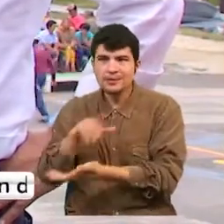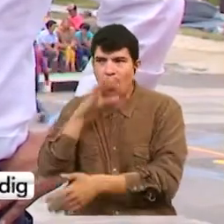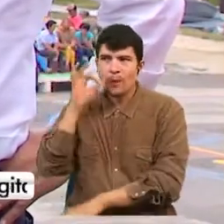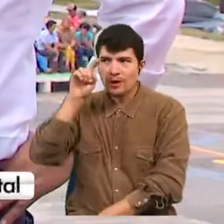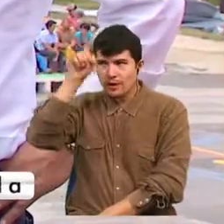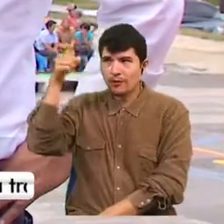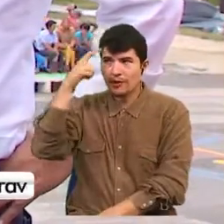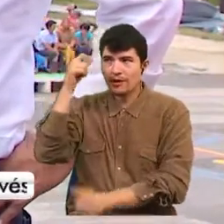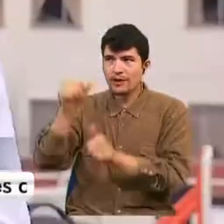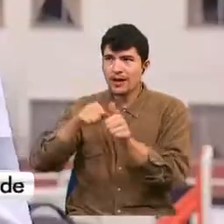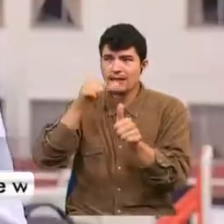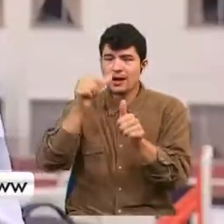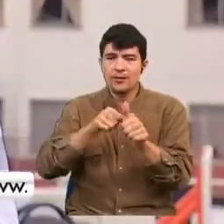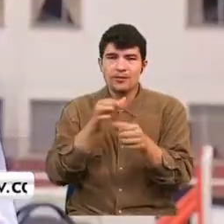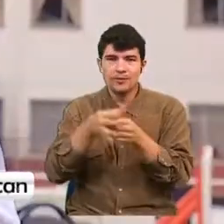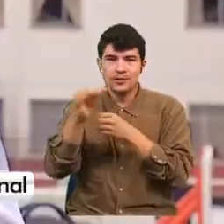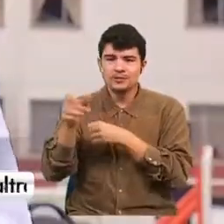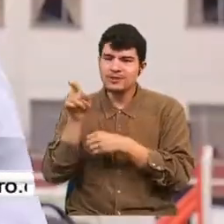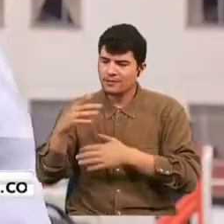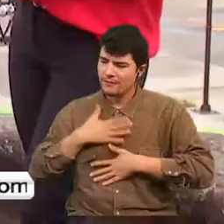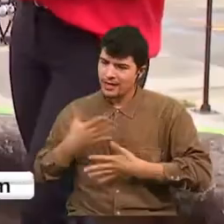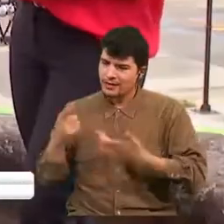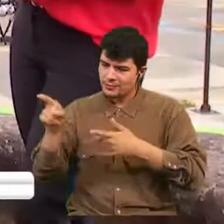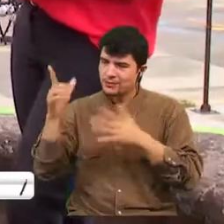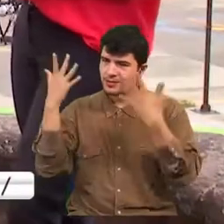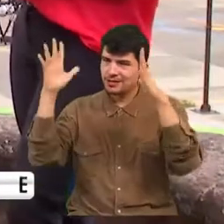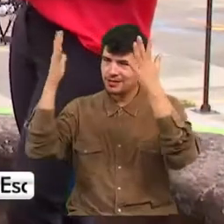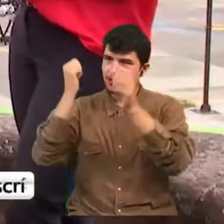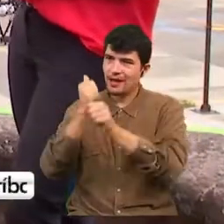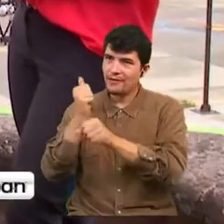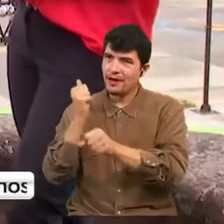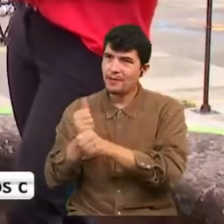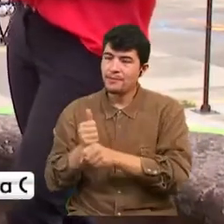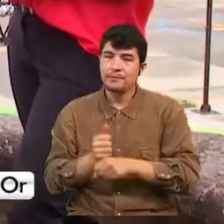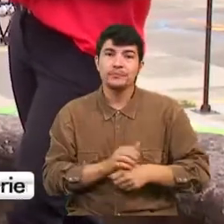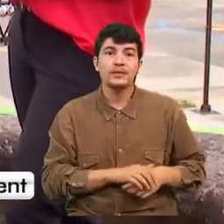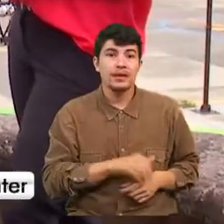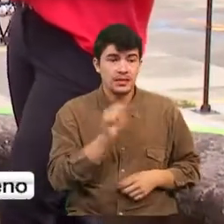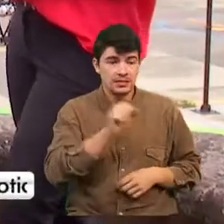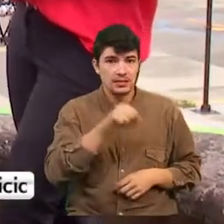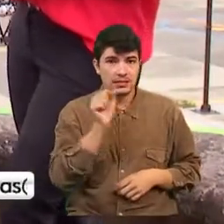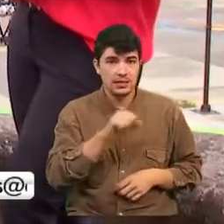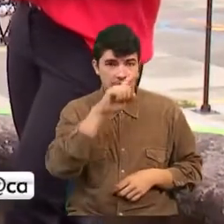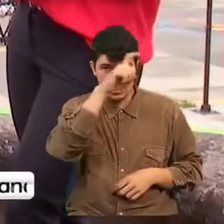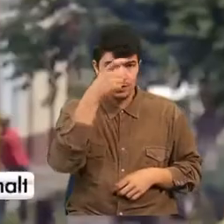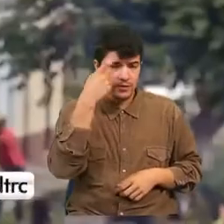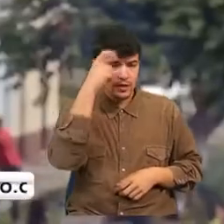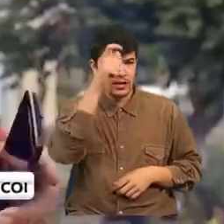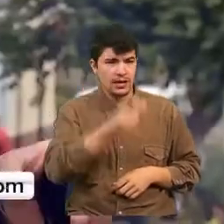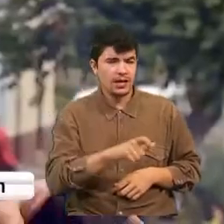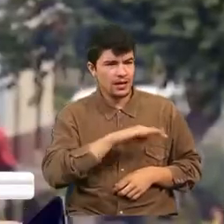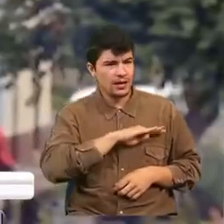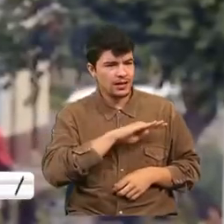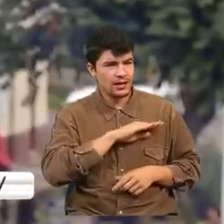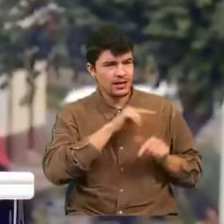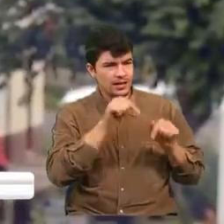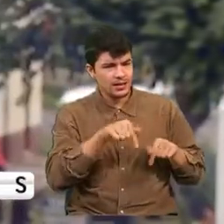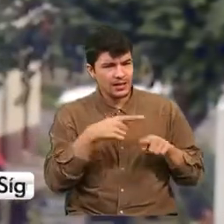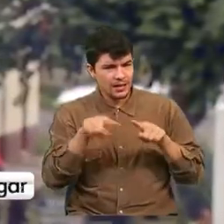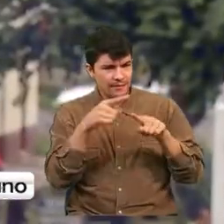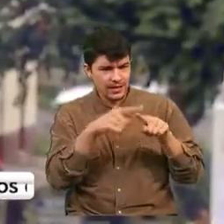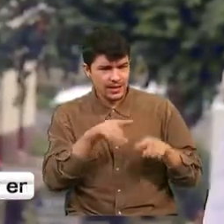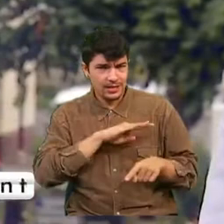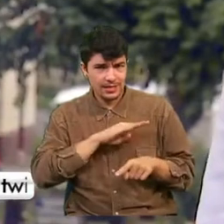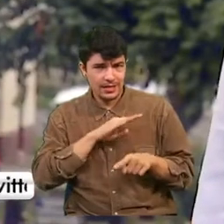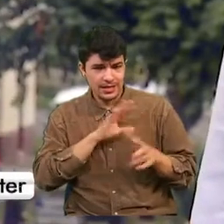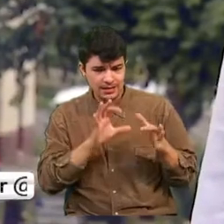en cada uno de los municipios, y felicitaciones por esa gran labor. Gobernador, y precisamente como el alcalde de Puente Nacional y el alcalde de Jesús María, los demás alcaldes que